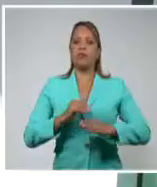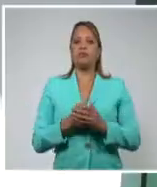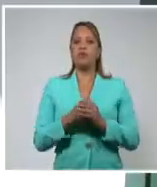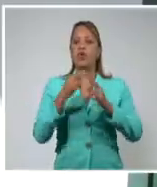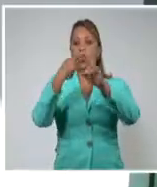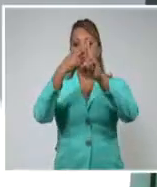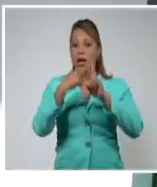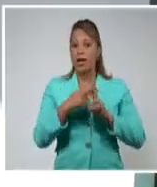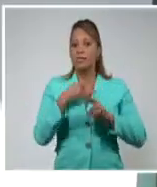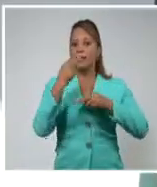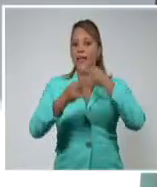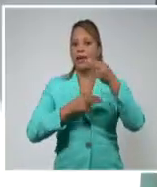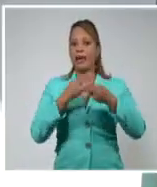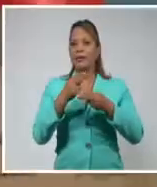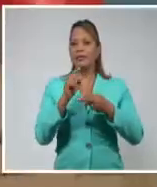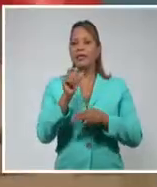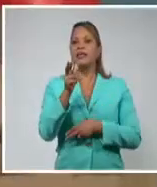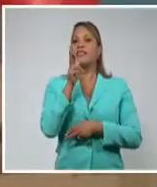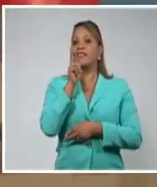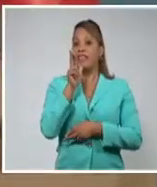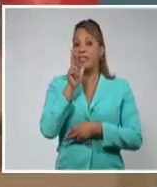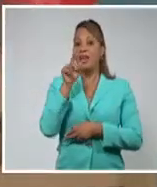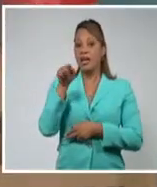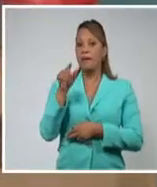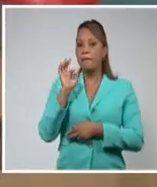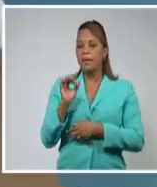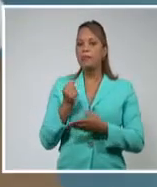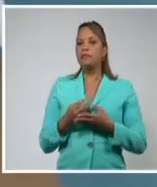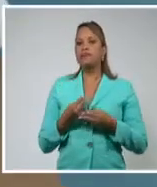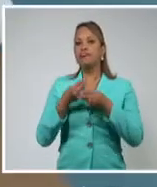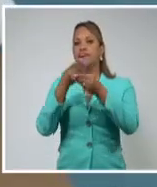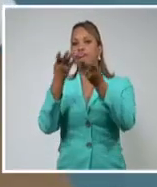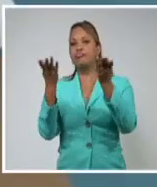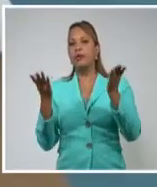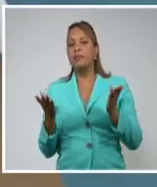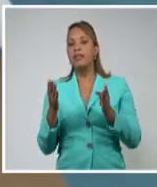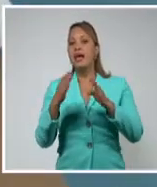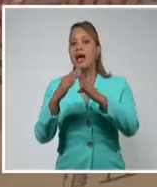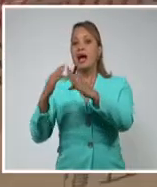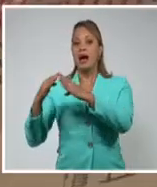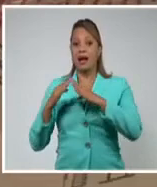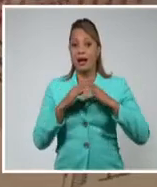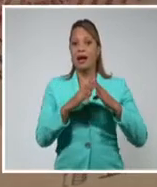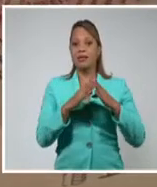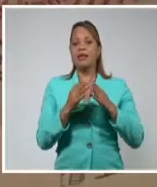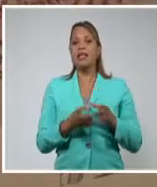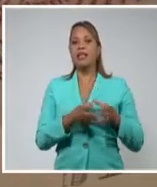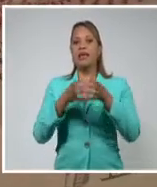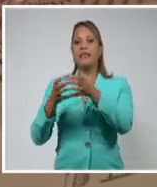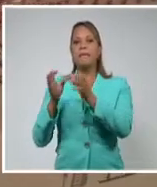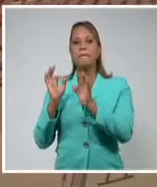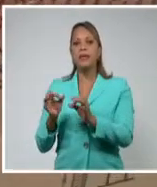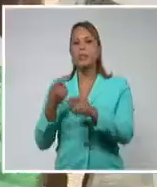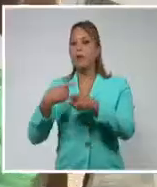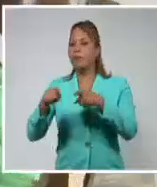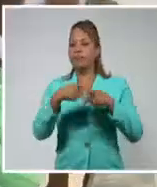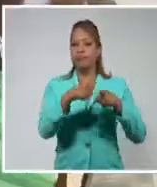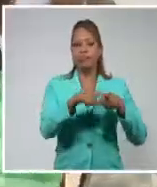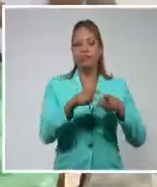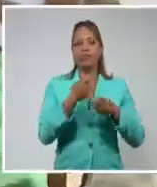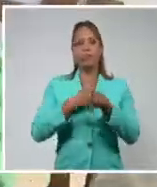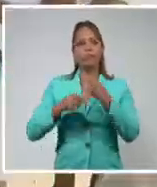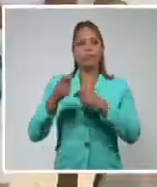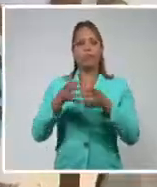que confeccionan los CDR, se garantiza que a cada vivienda le llegue el mismo módulo. Las